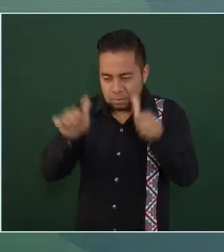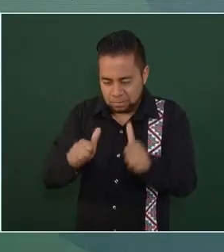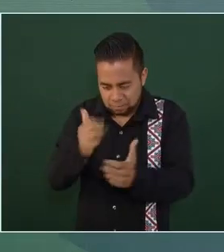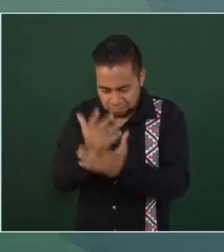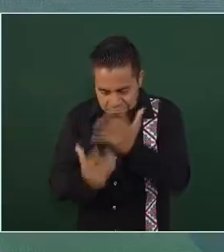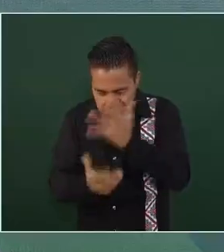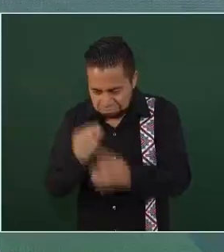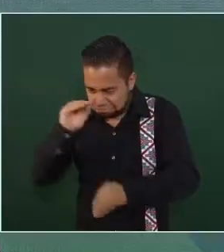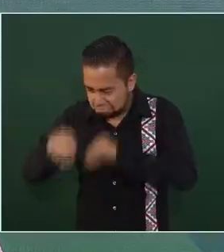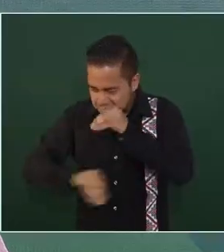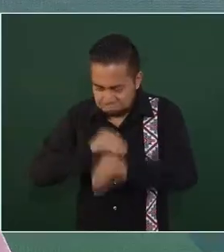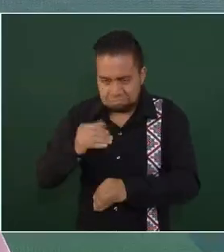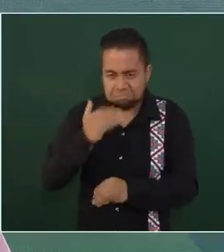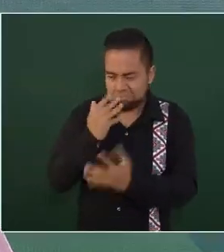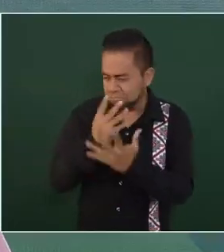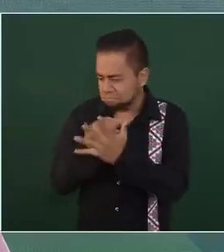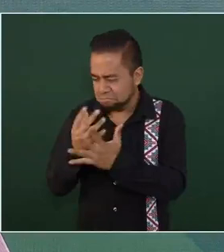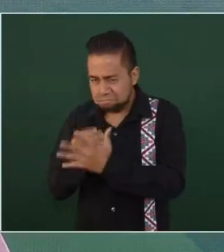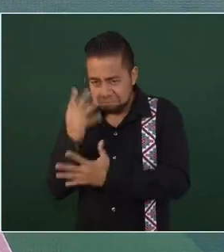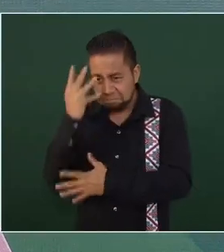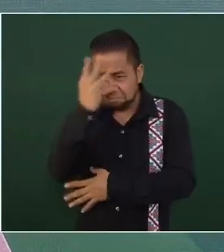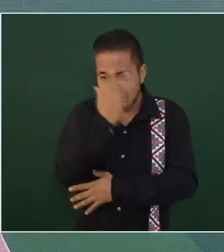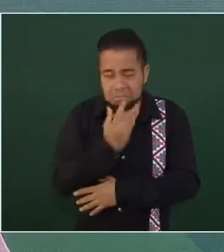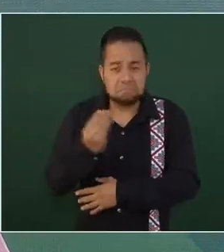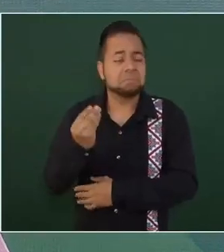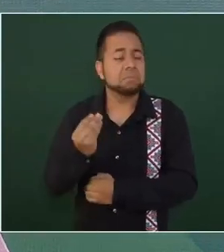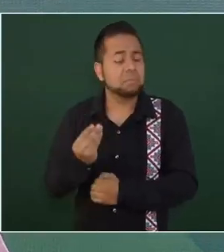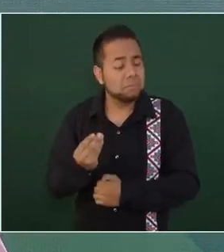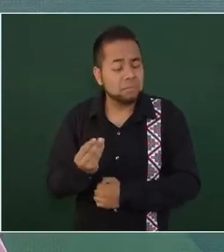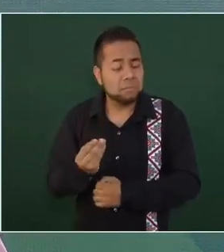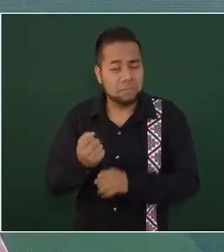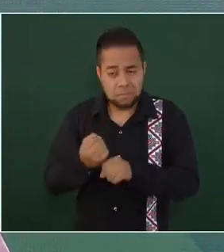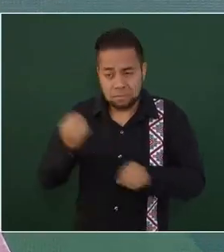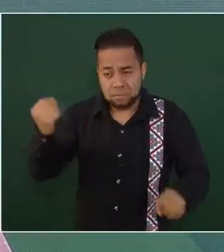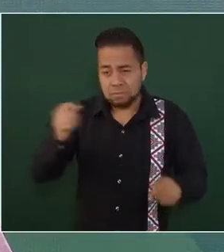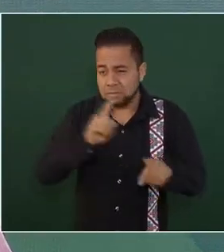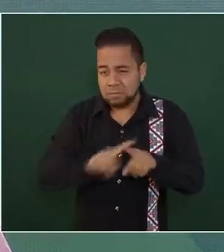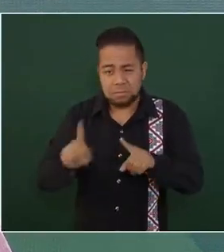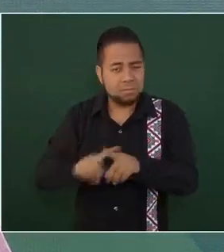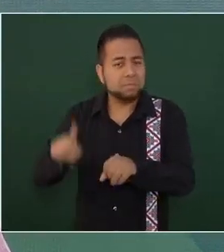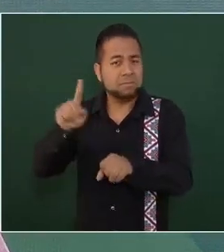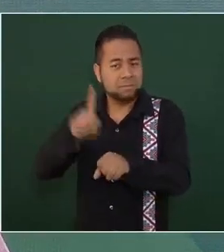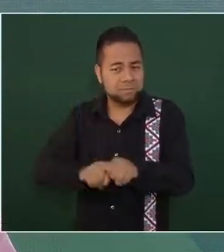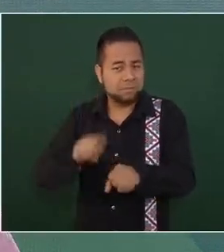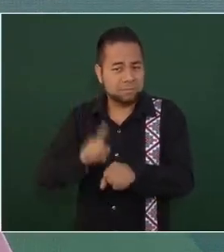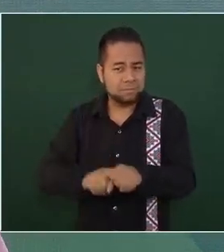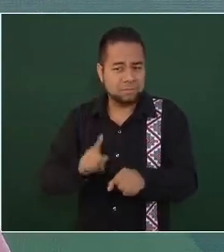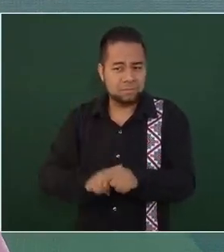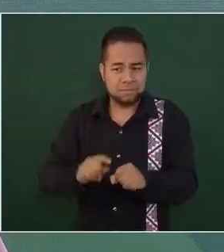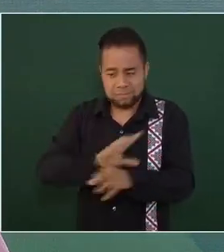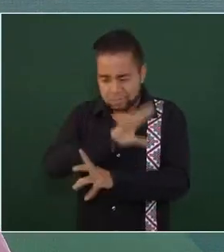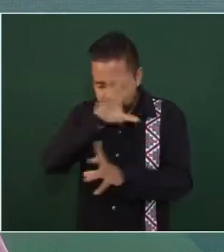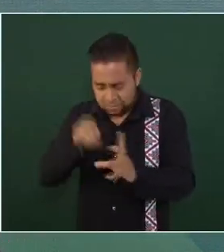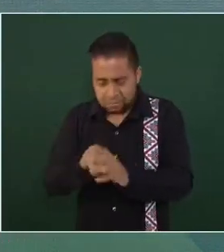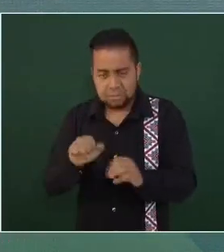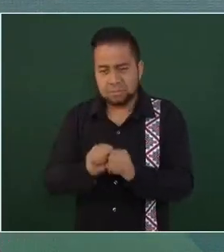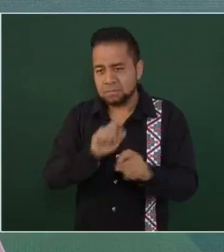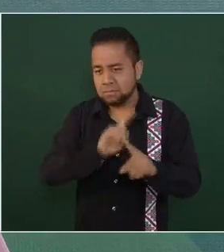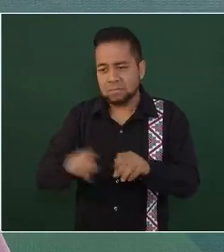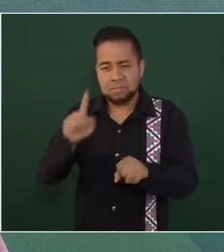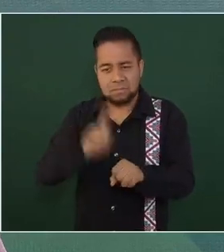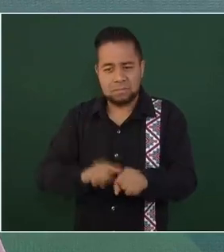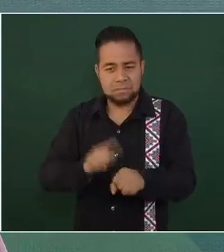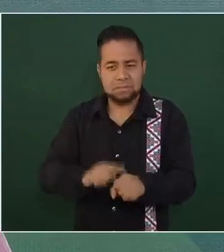bien hecho y con distintos colores con todos los colores que hay